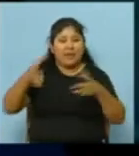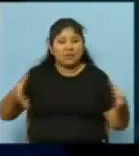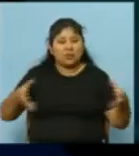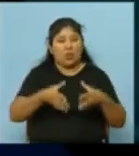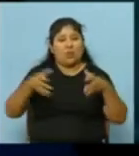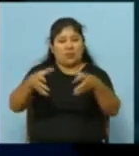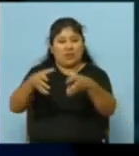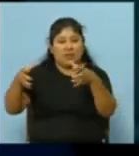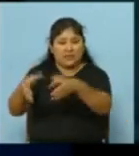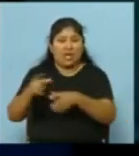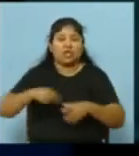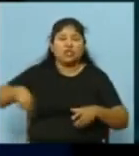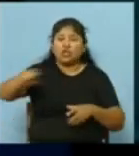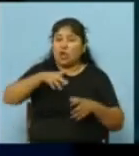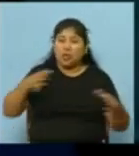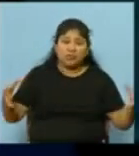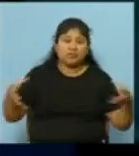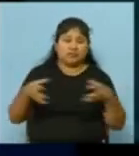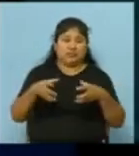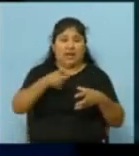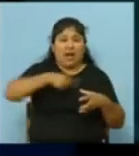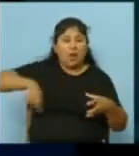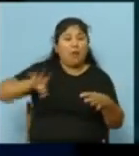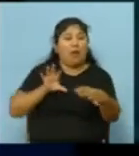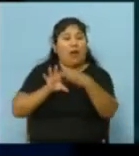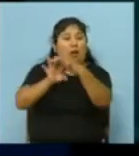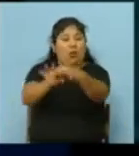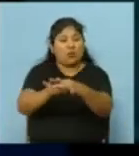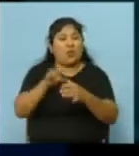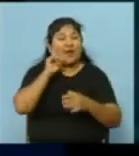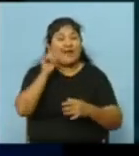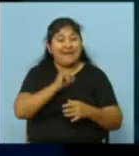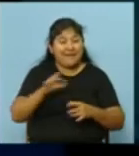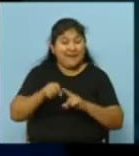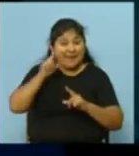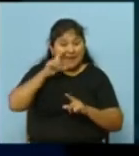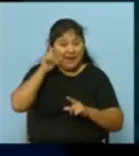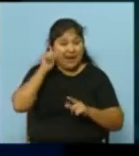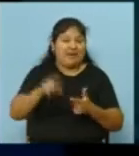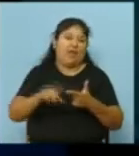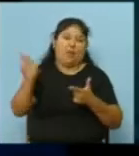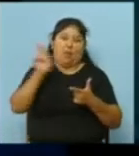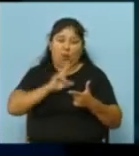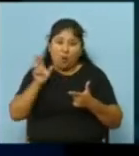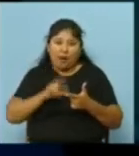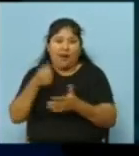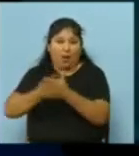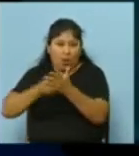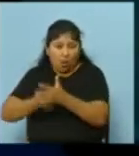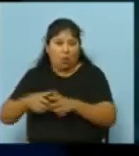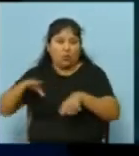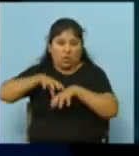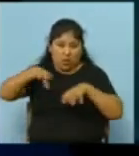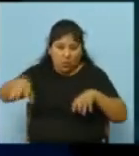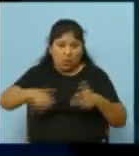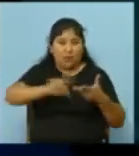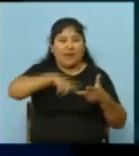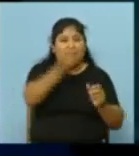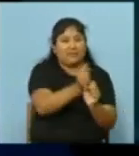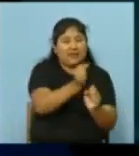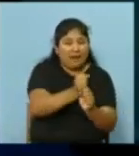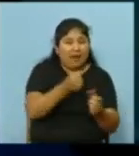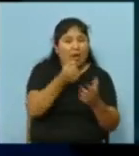anticapitalista y socialista a todos los sectores de las el movimiento de lucha de las mujeres de los trabajadores a